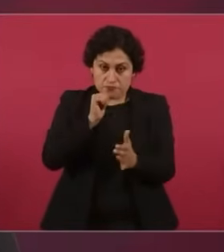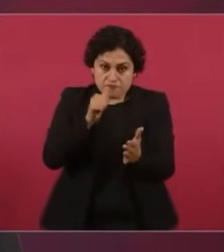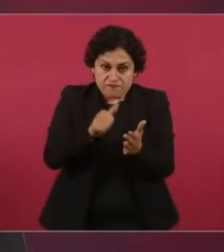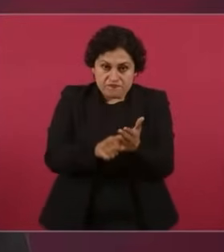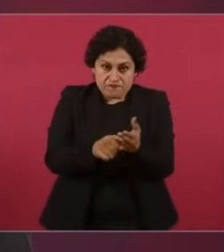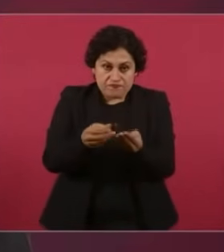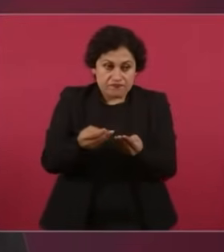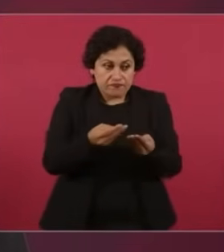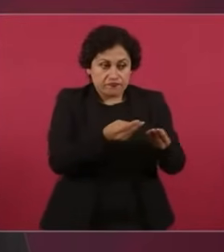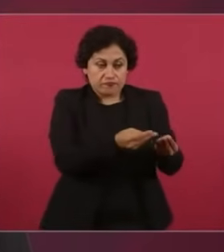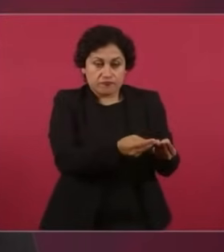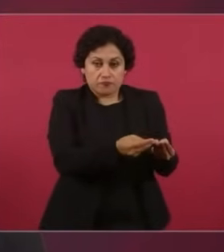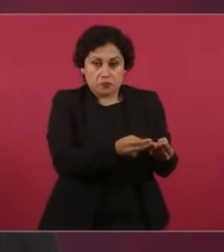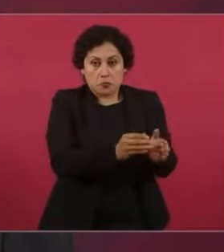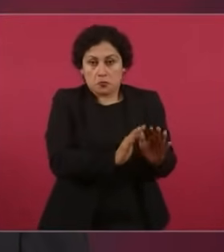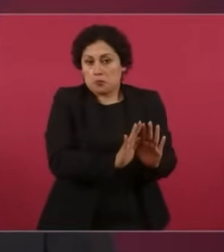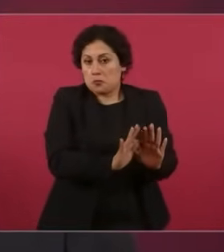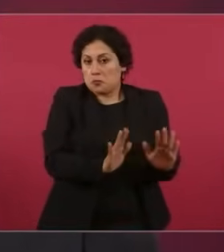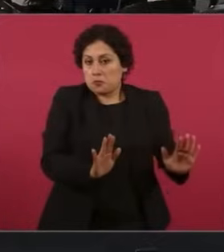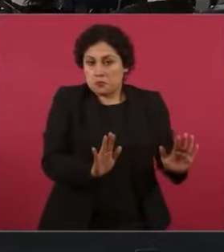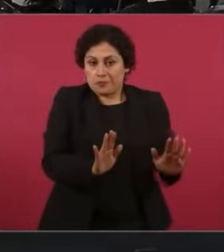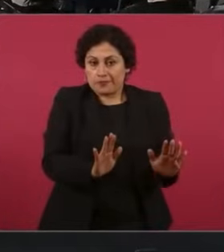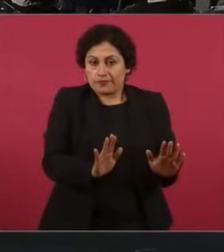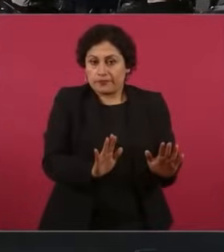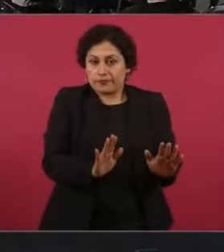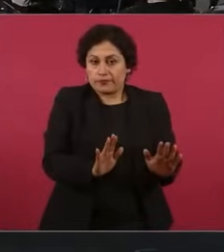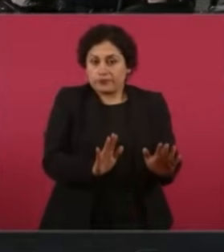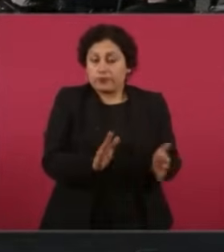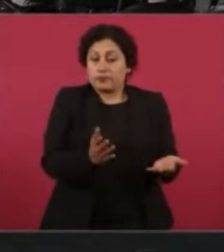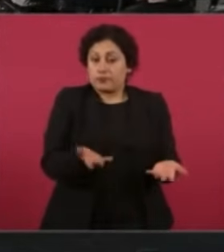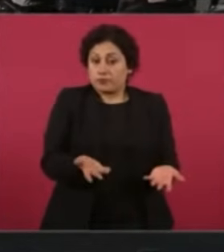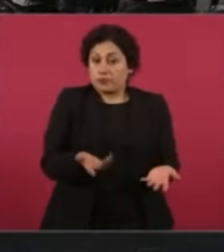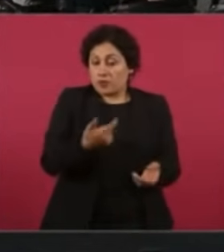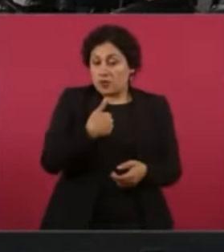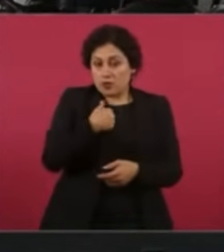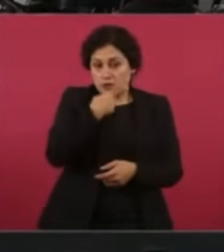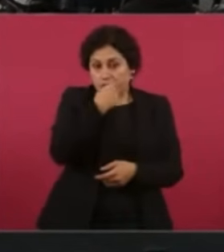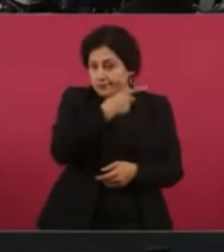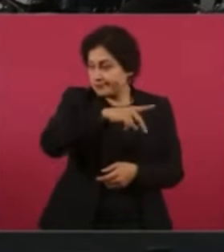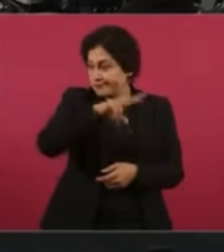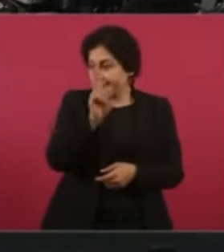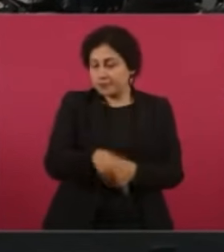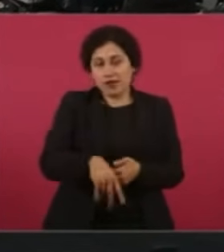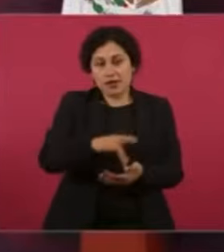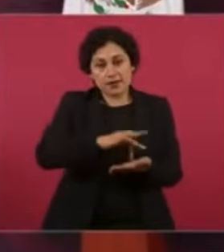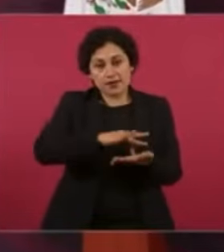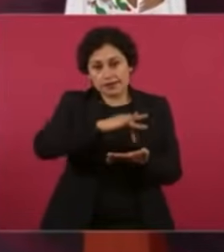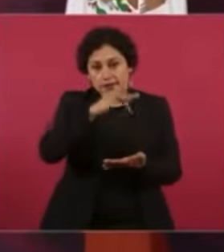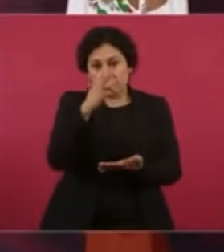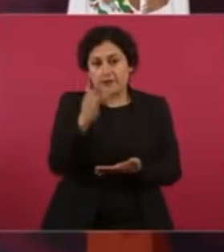y agradezco mucho porque